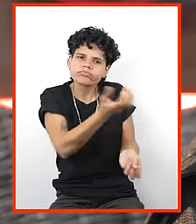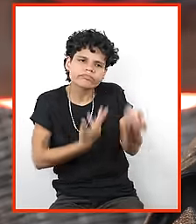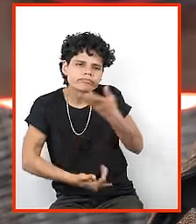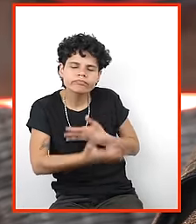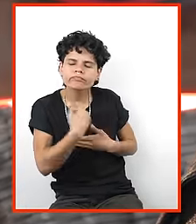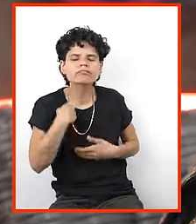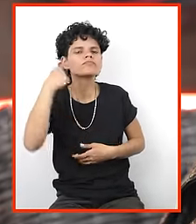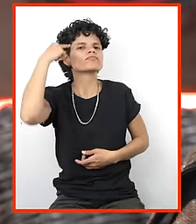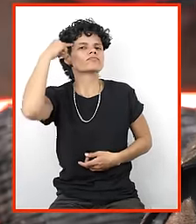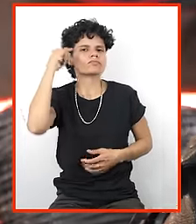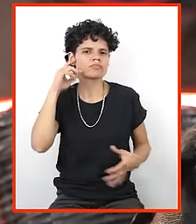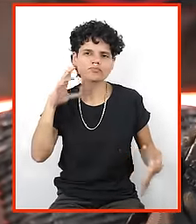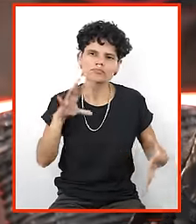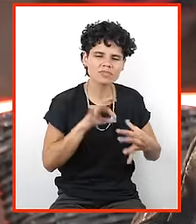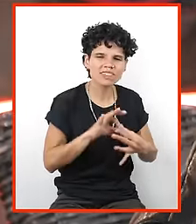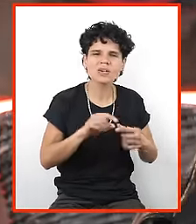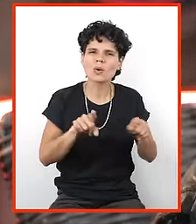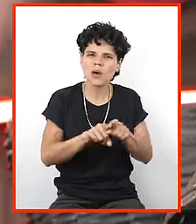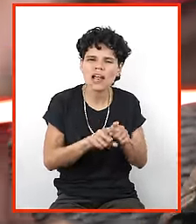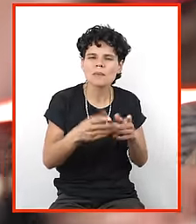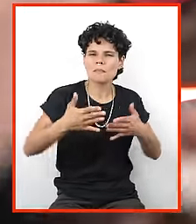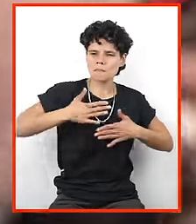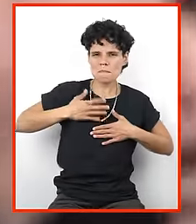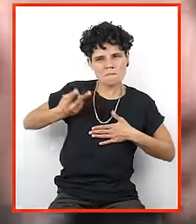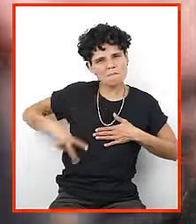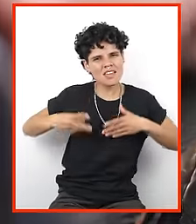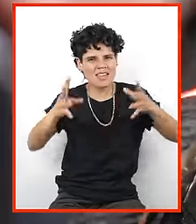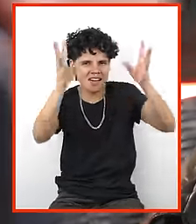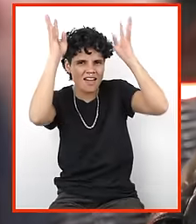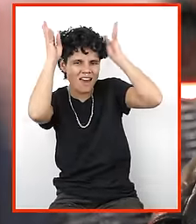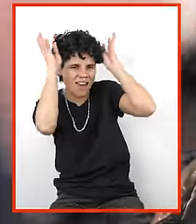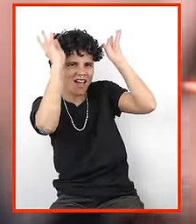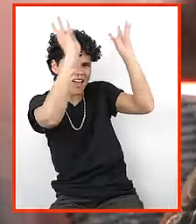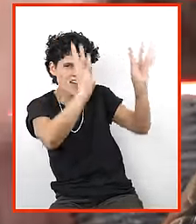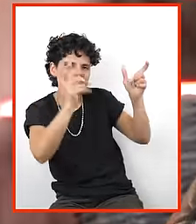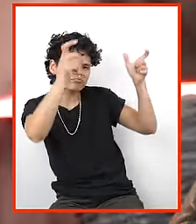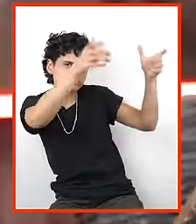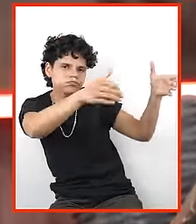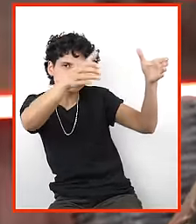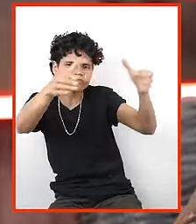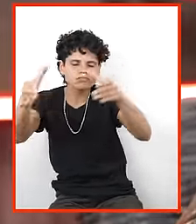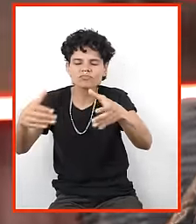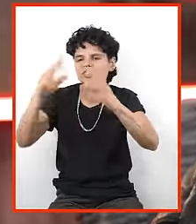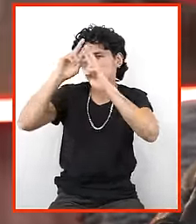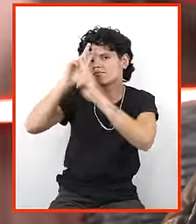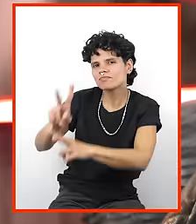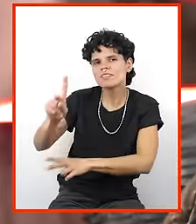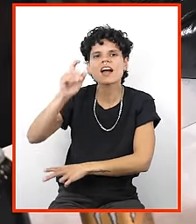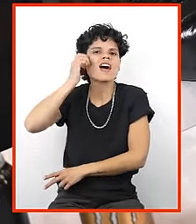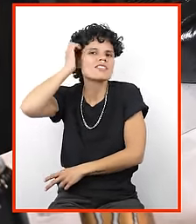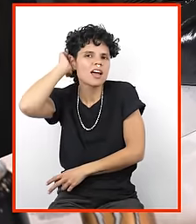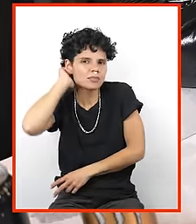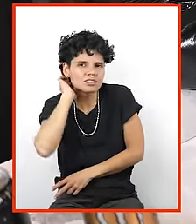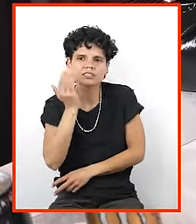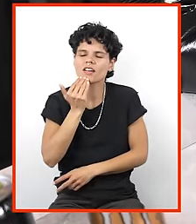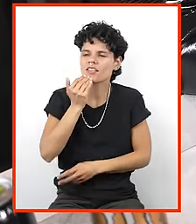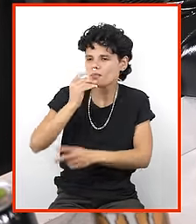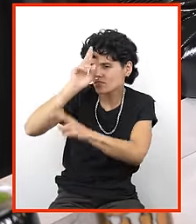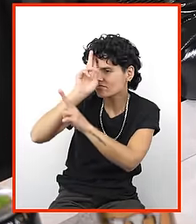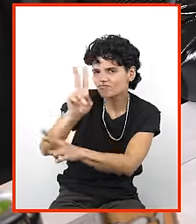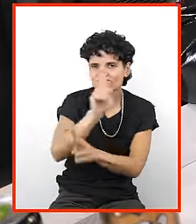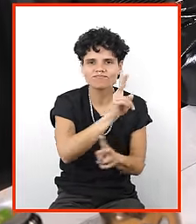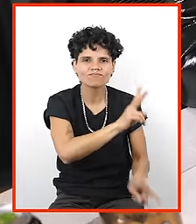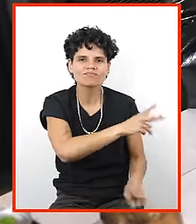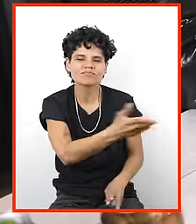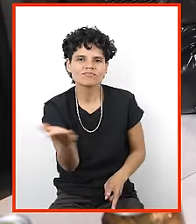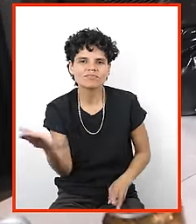recitaba poemas. Entonces era como enaltecer a mis propias reinas y también hacerle un homenaje a Gabriela Mistral, que es una de nuestras grandes